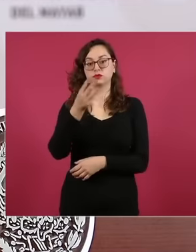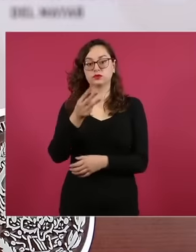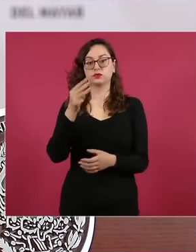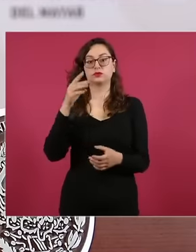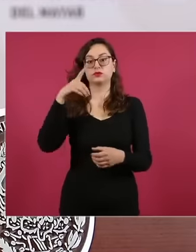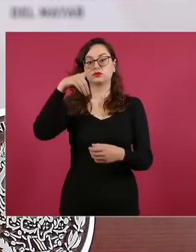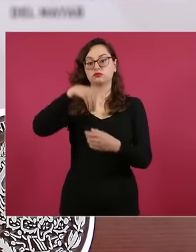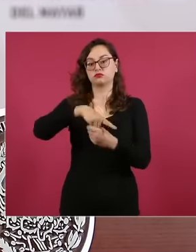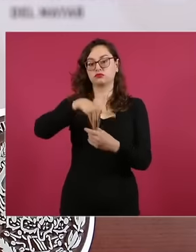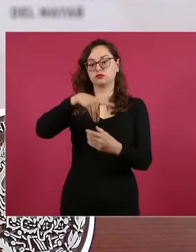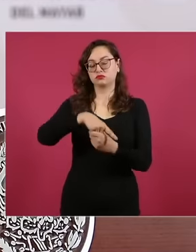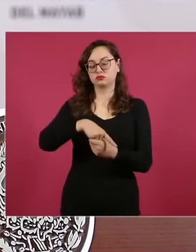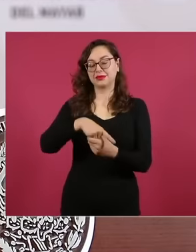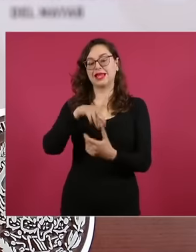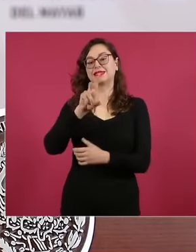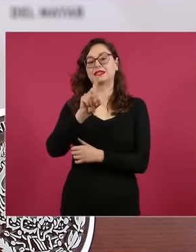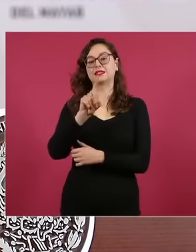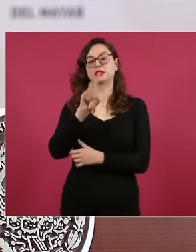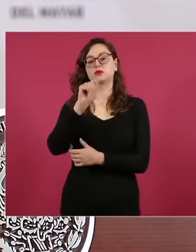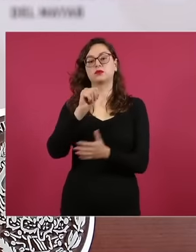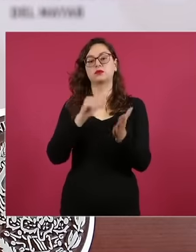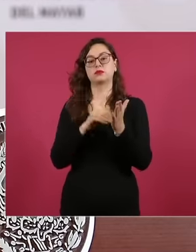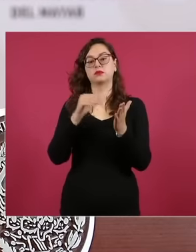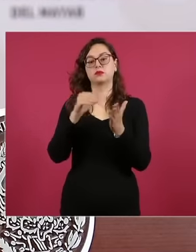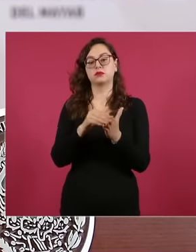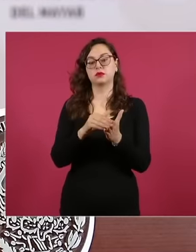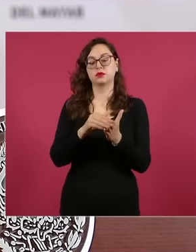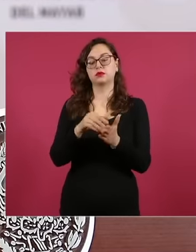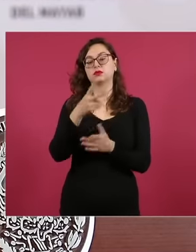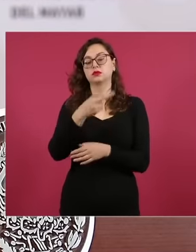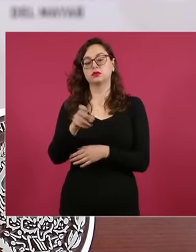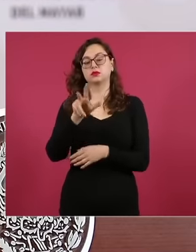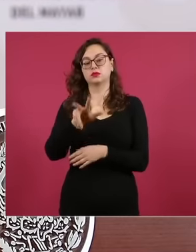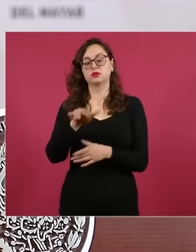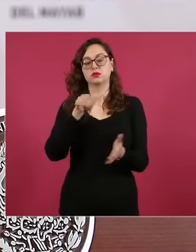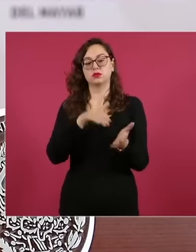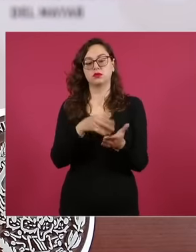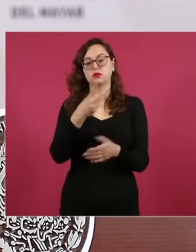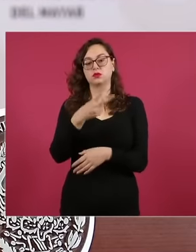donativos por 39.218.000 pesos.